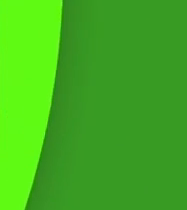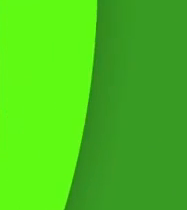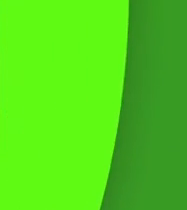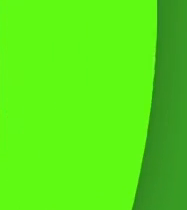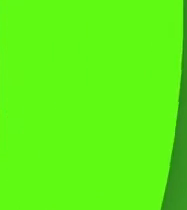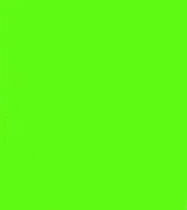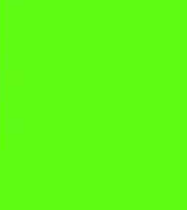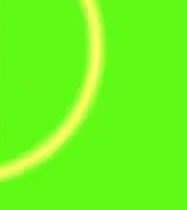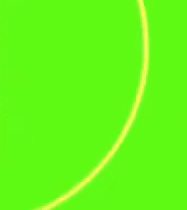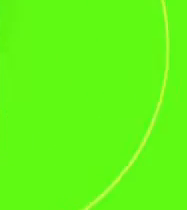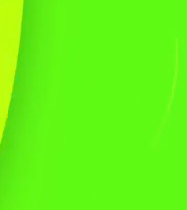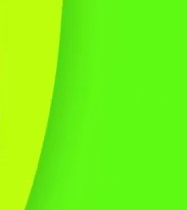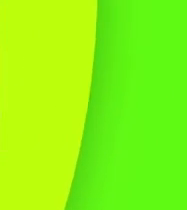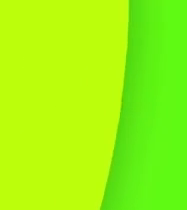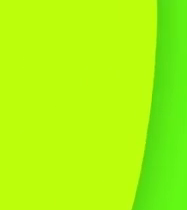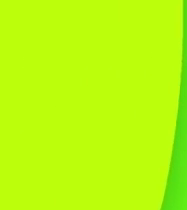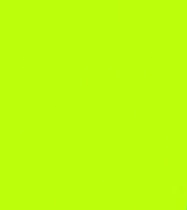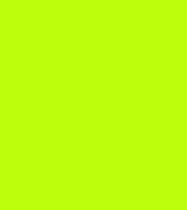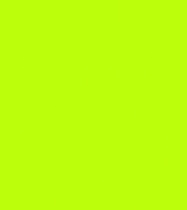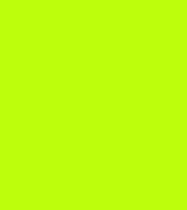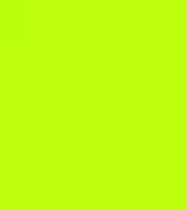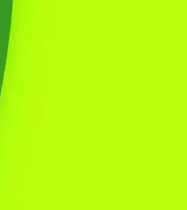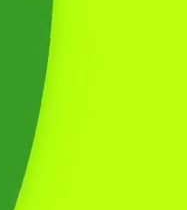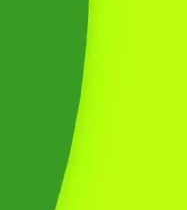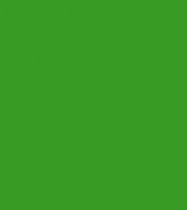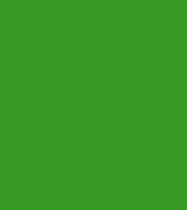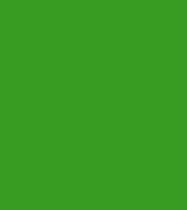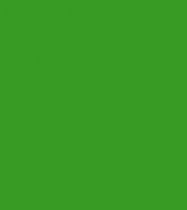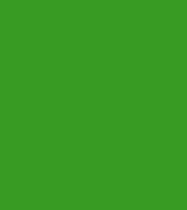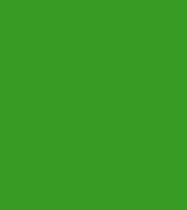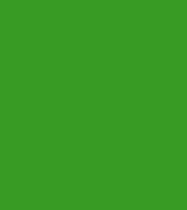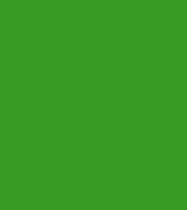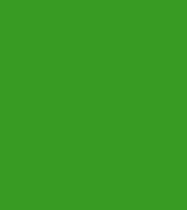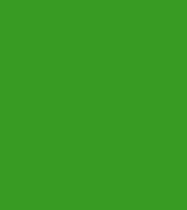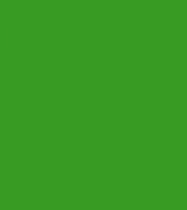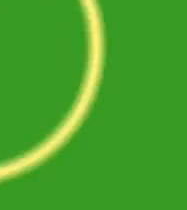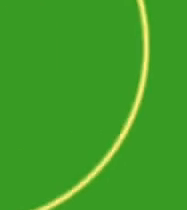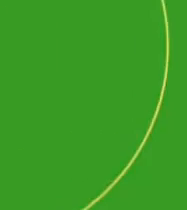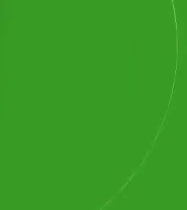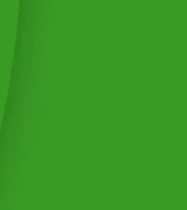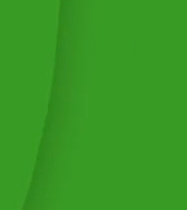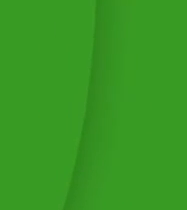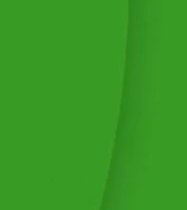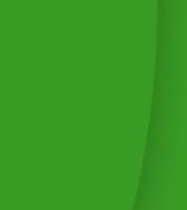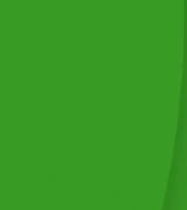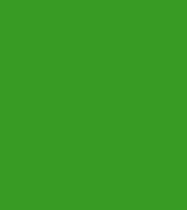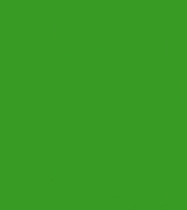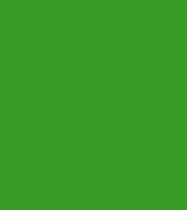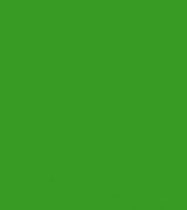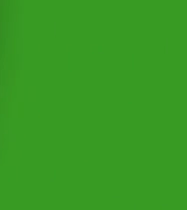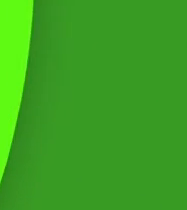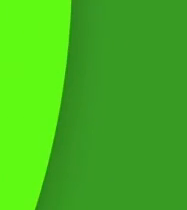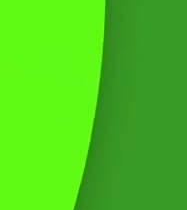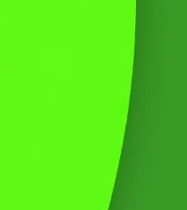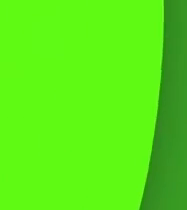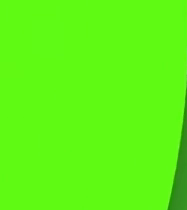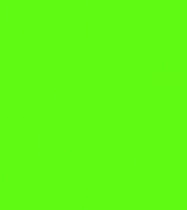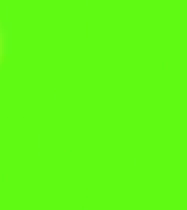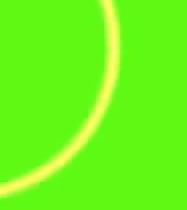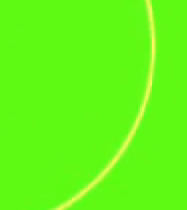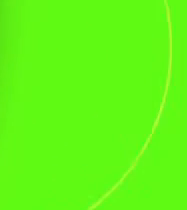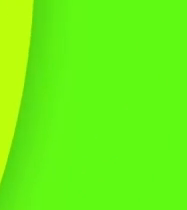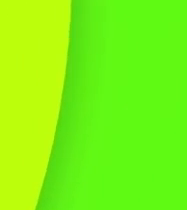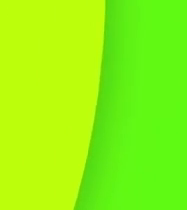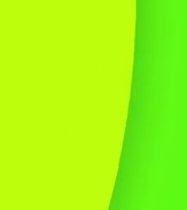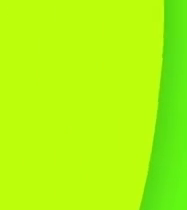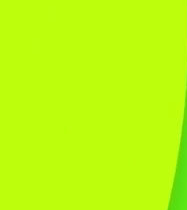bastan para hacer que todo vaya mejor entonces ahora qué esperas para dar un abrazo esto fueron